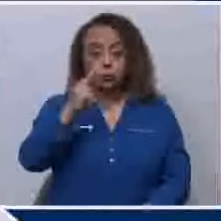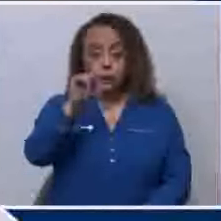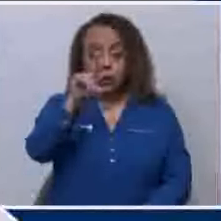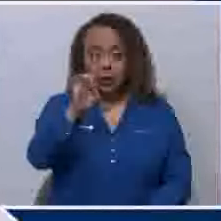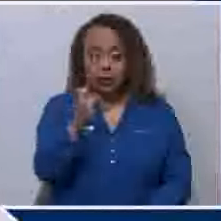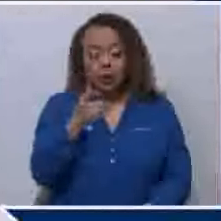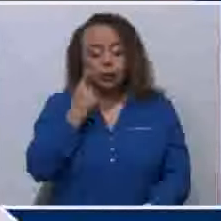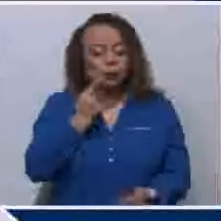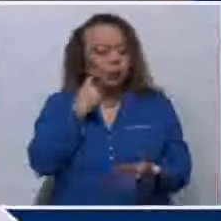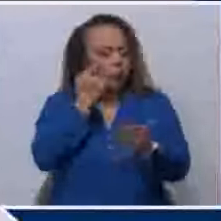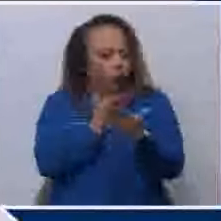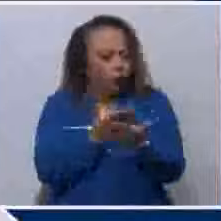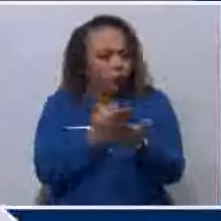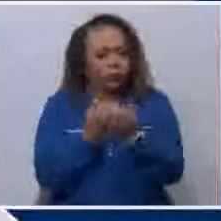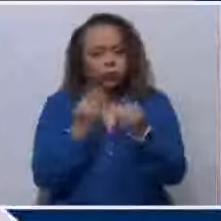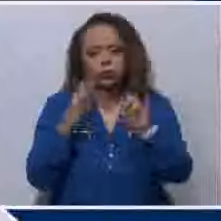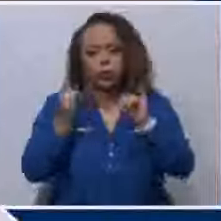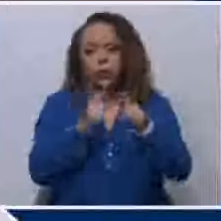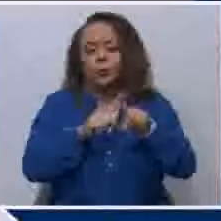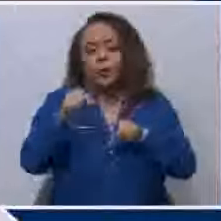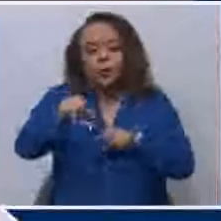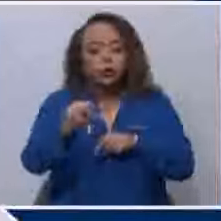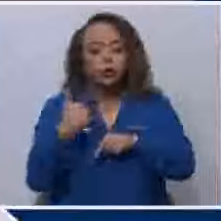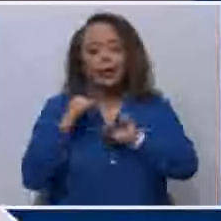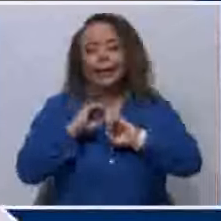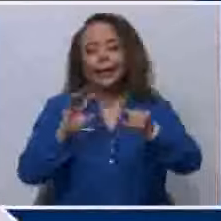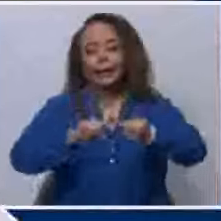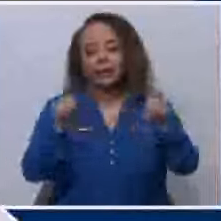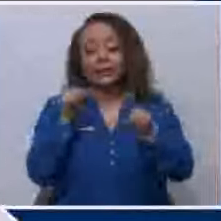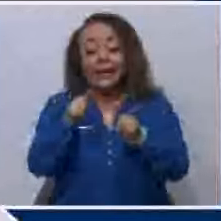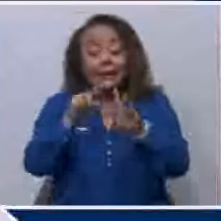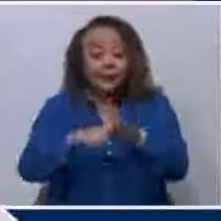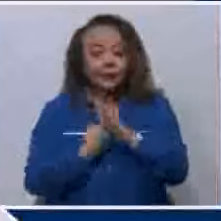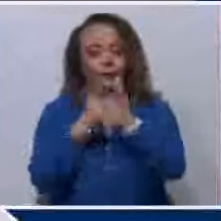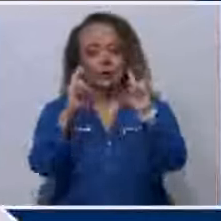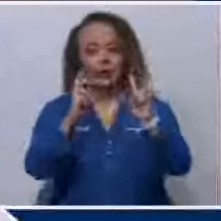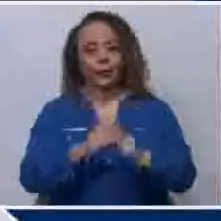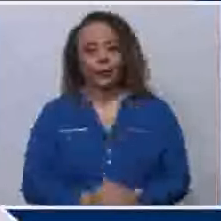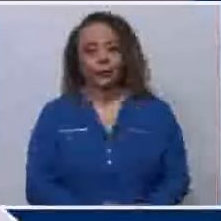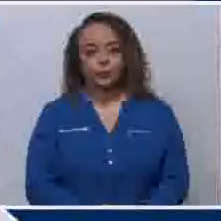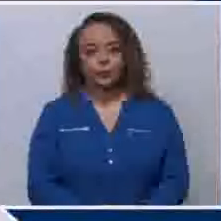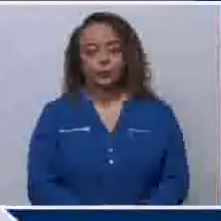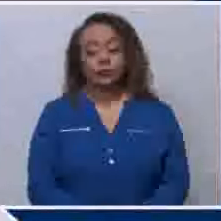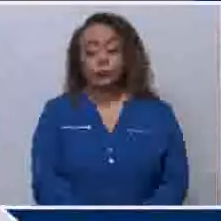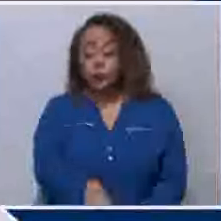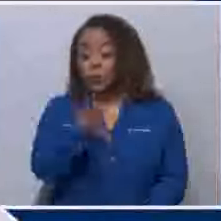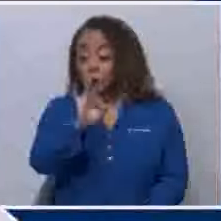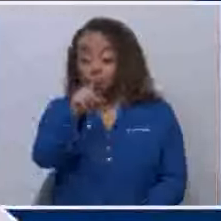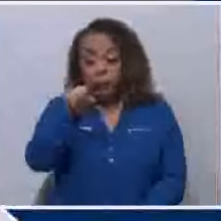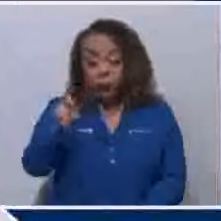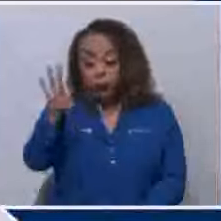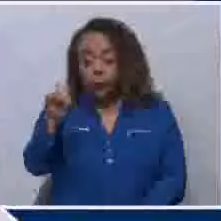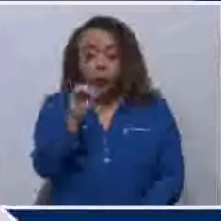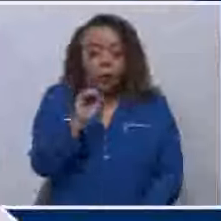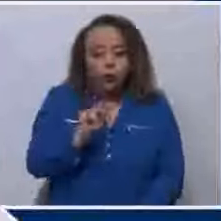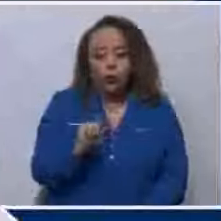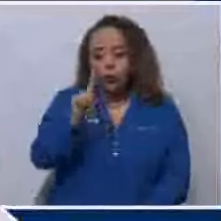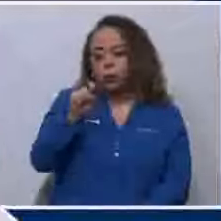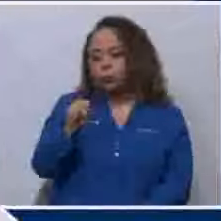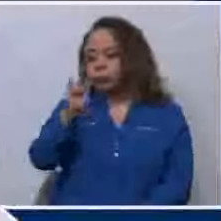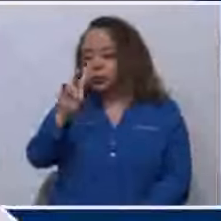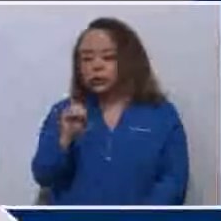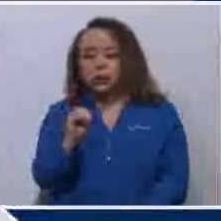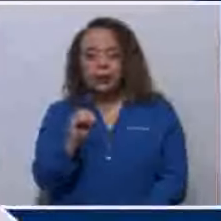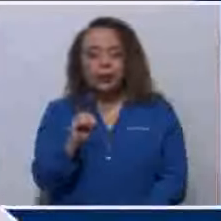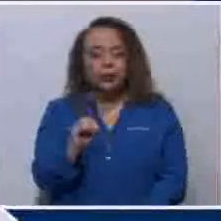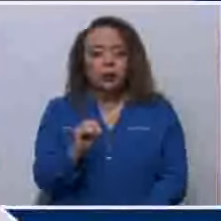parece que aporta muchísimo al juego, pero hoy no tenés algo diferente, que ahí es donde entra la cuestión. No es un 9 de 1.90 o un 9 de 1.70. El tema es